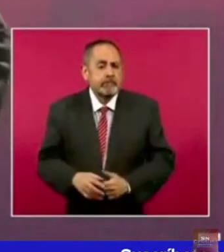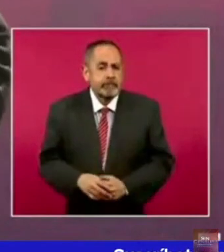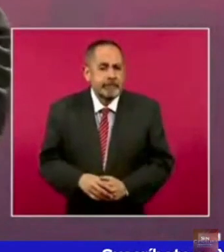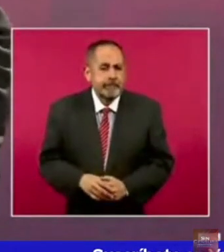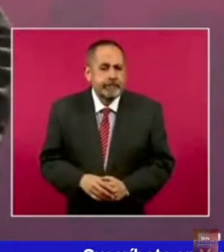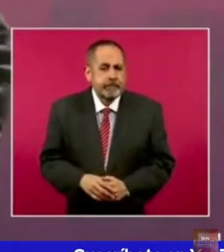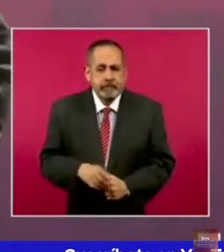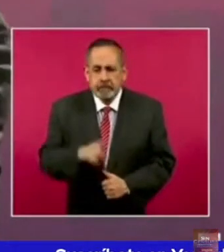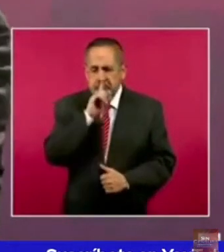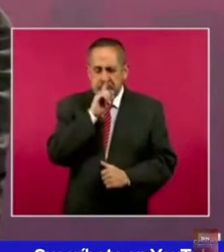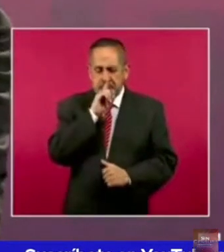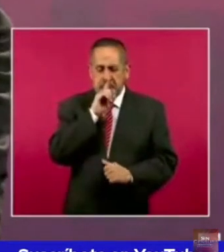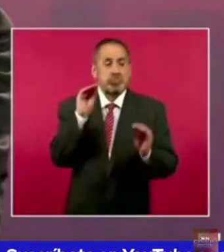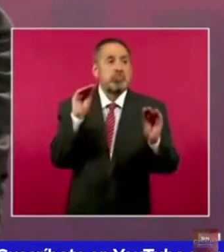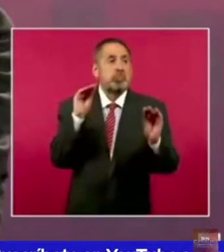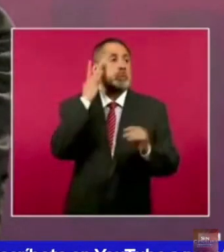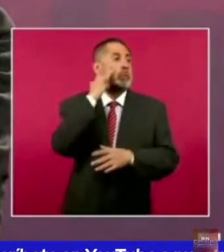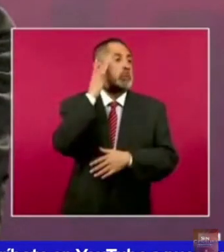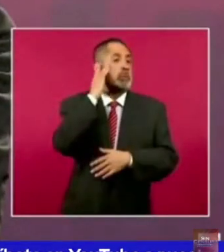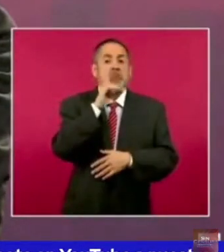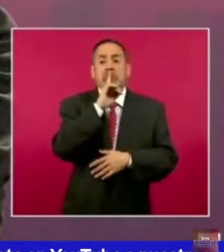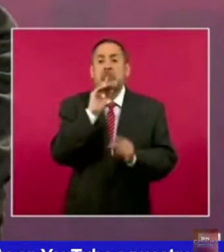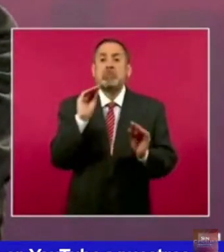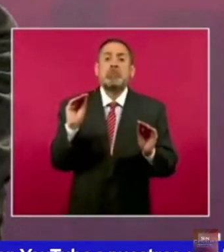No decían absolutamente nada.